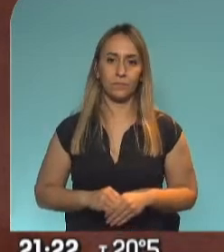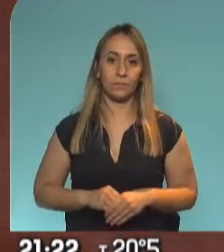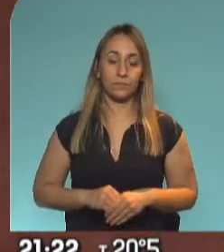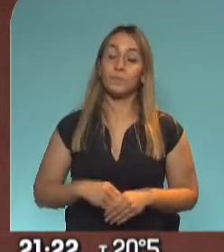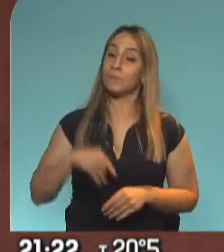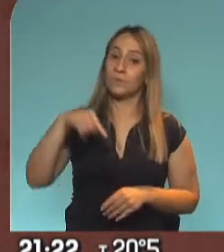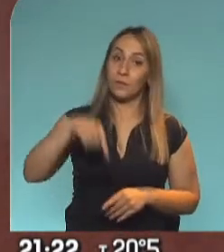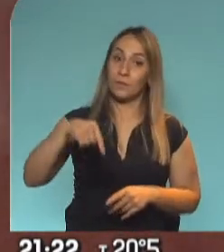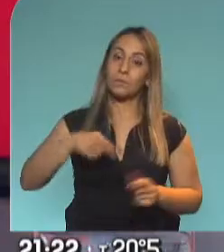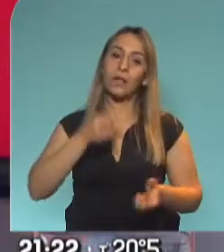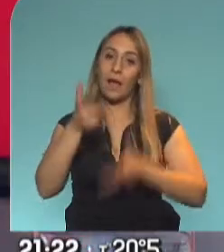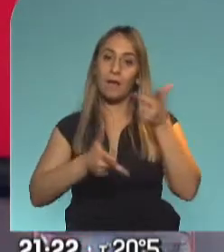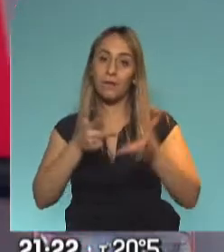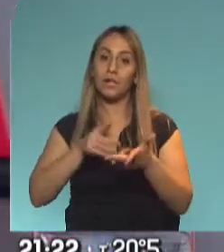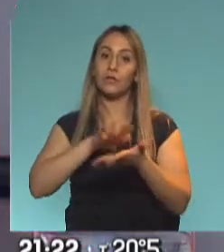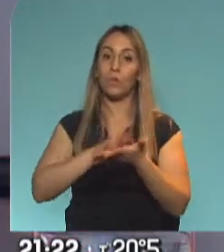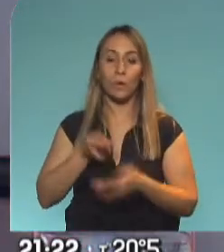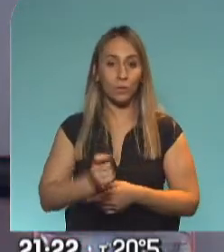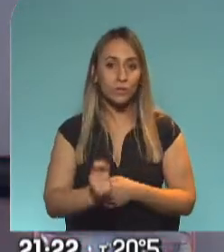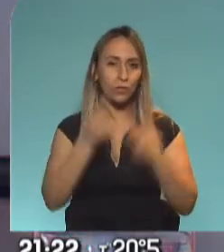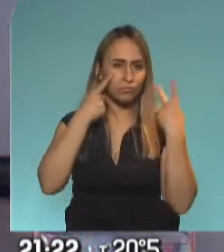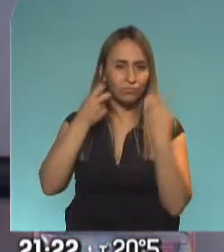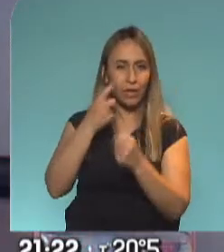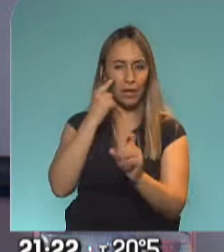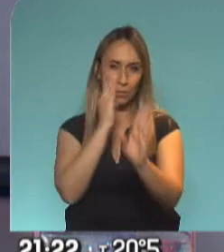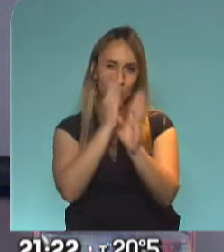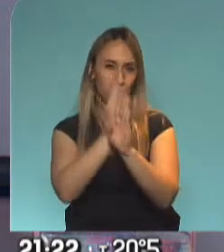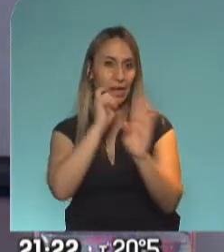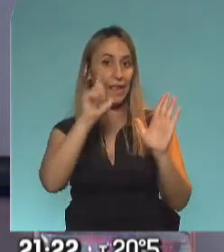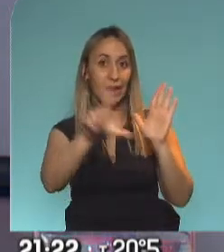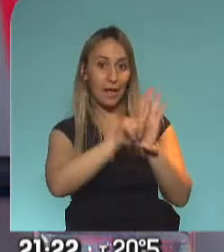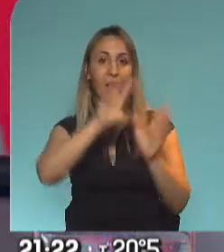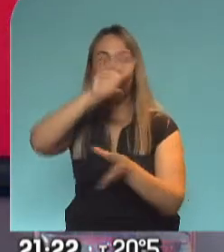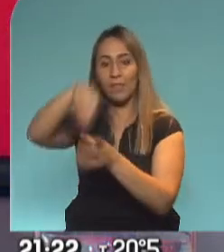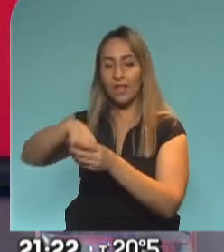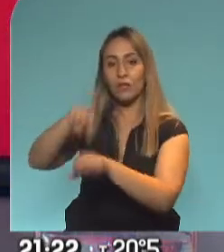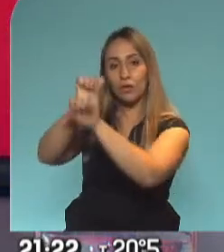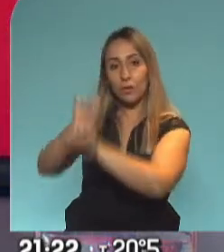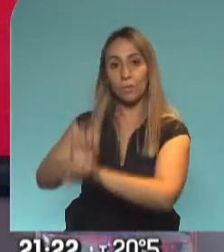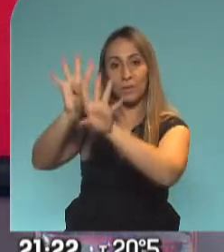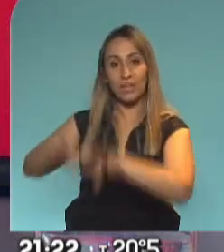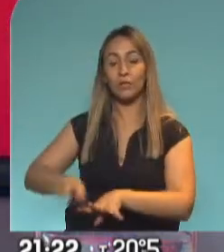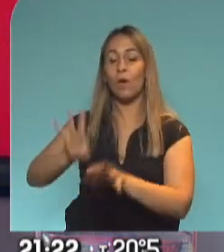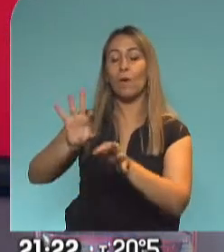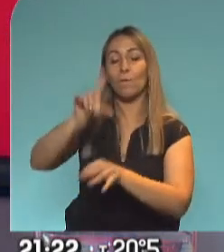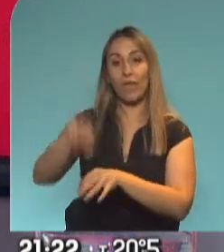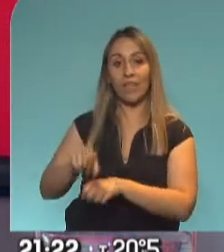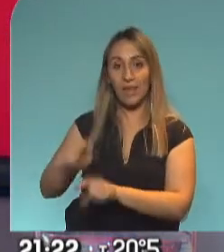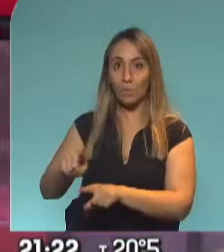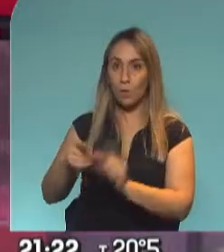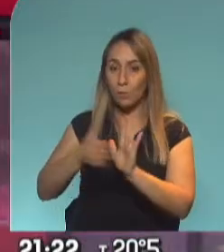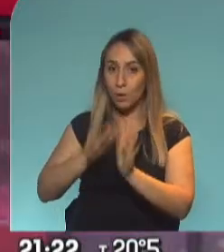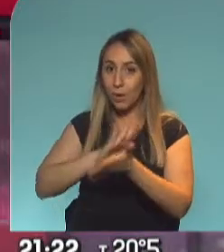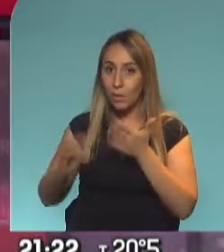Y en este caso para hablar de la causa que investiga presunto espionaje ilegal dentro del Servicio Penitenciario Federal, porque han aparecido nuevas pruebas.